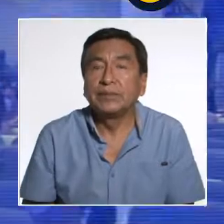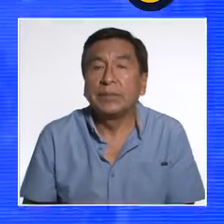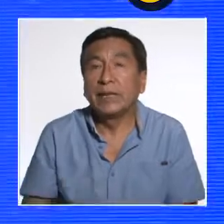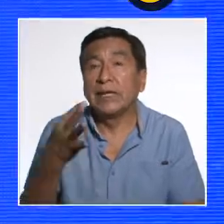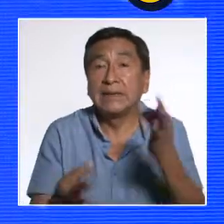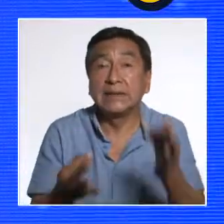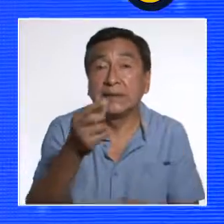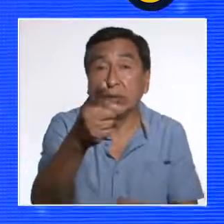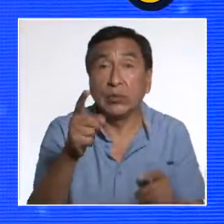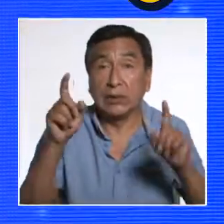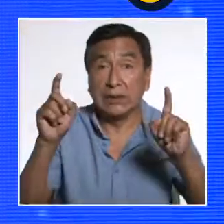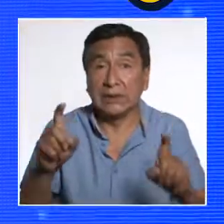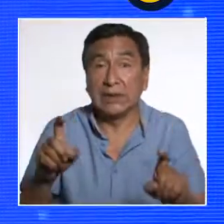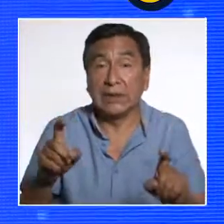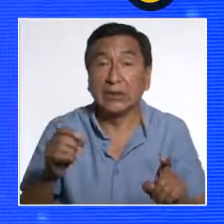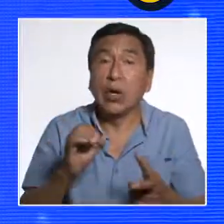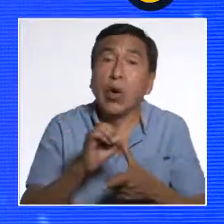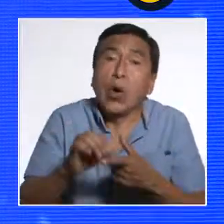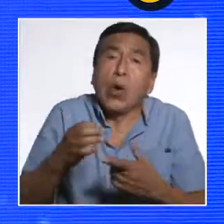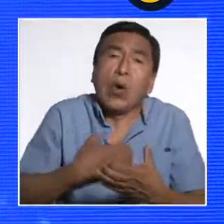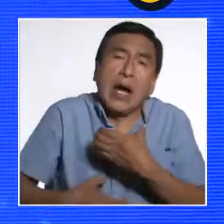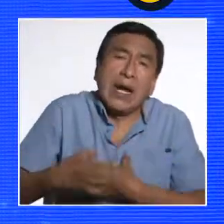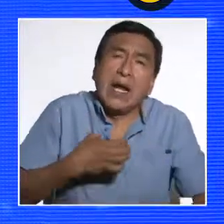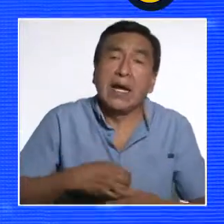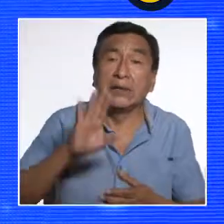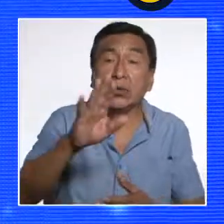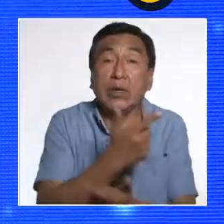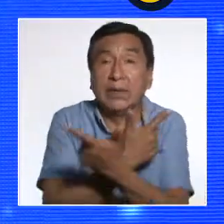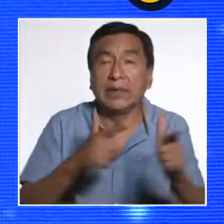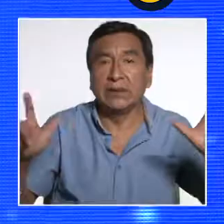si tú necesitas o anhelas tu liberación,